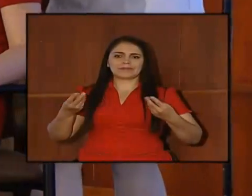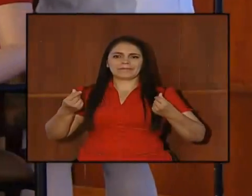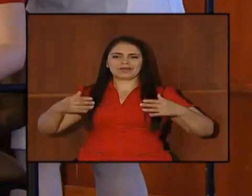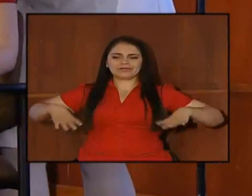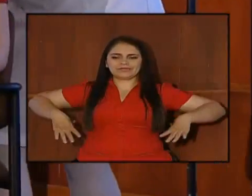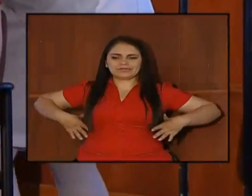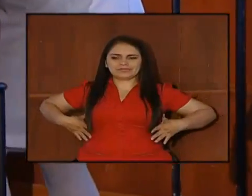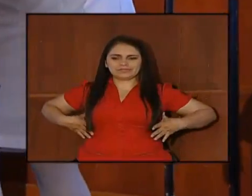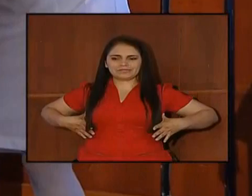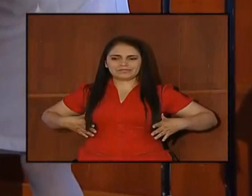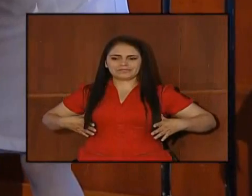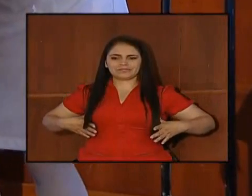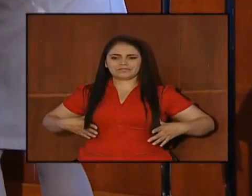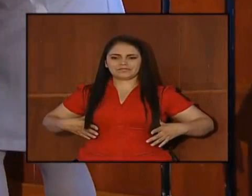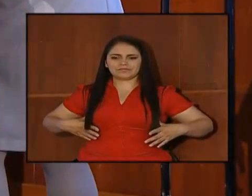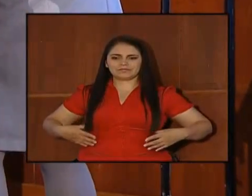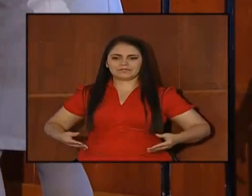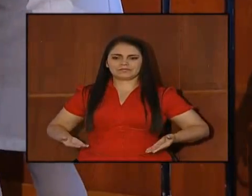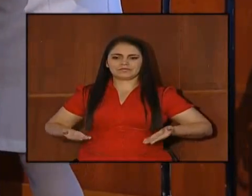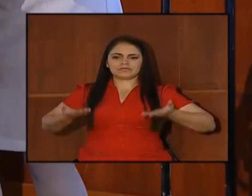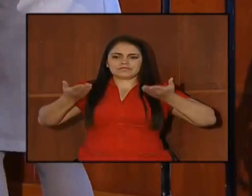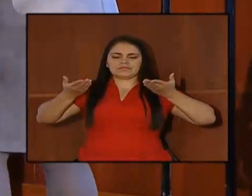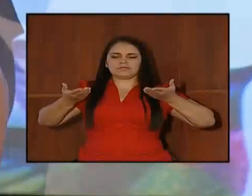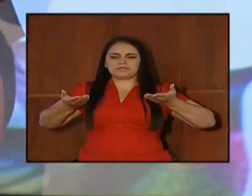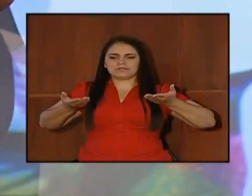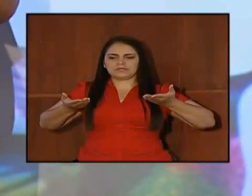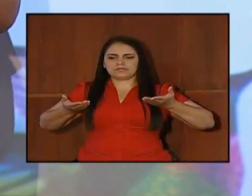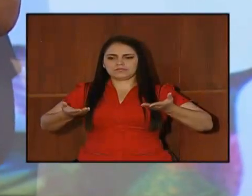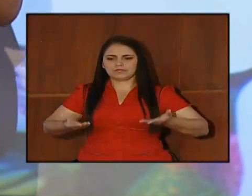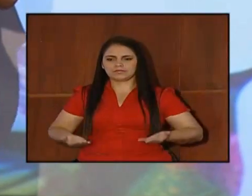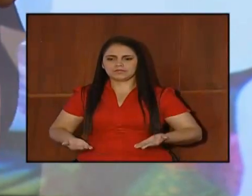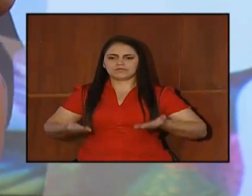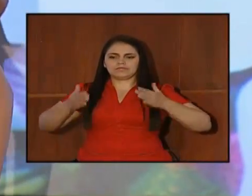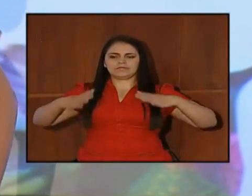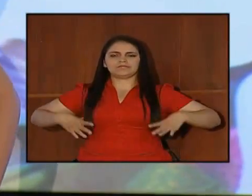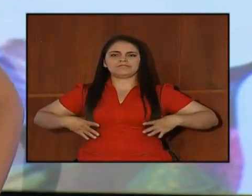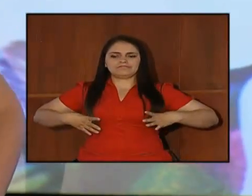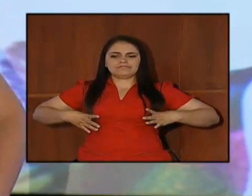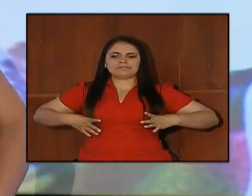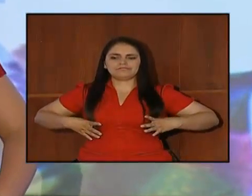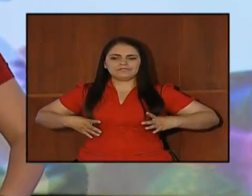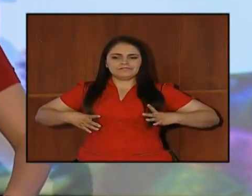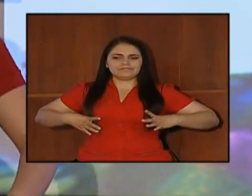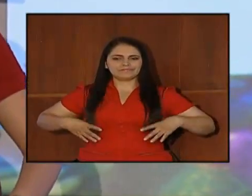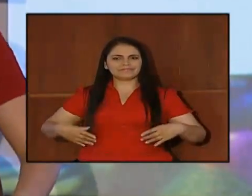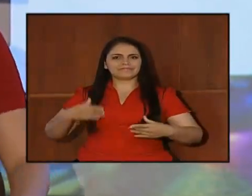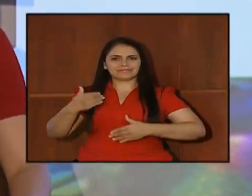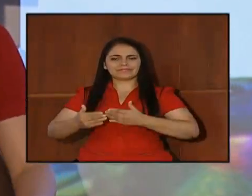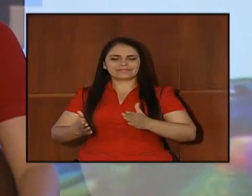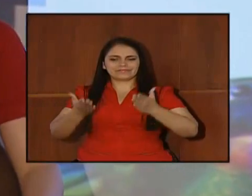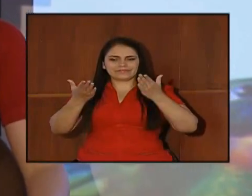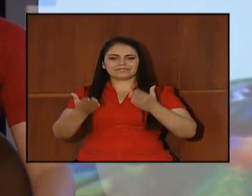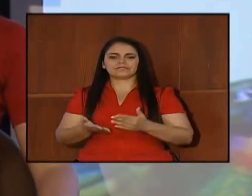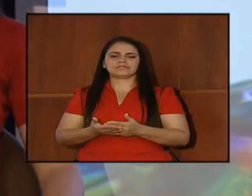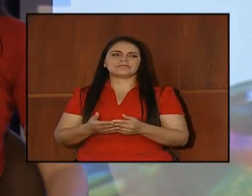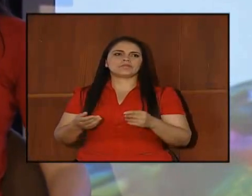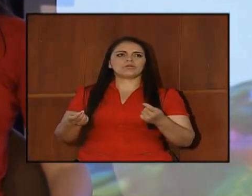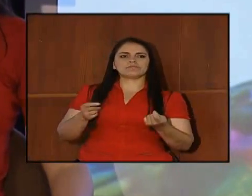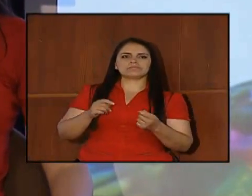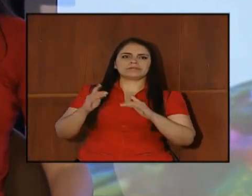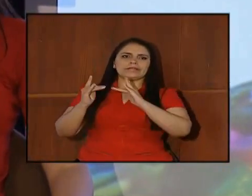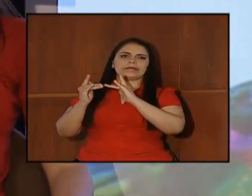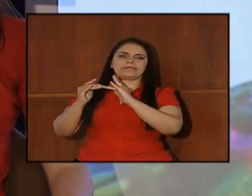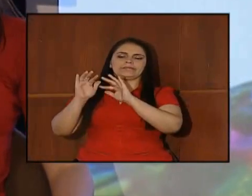debajo de las axilas y con las dos manos sería estarlo levantando o manejarlo en la